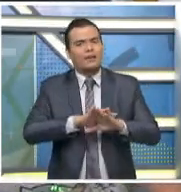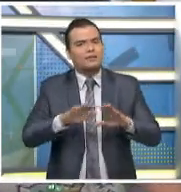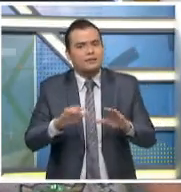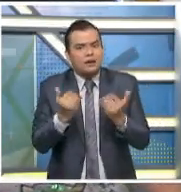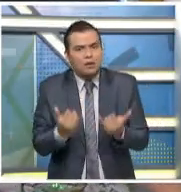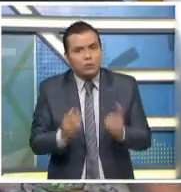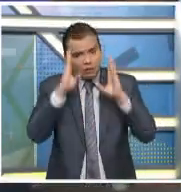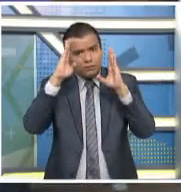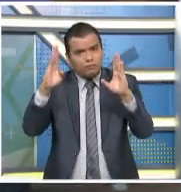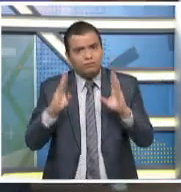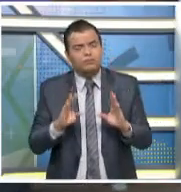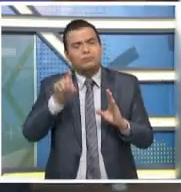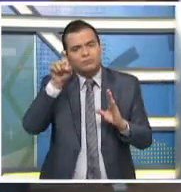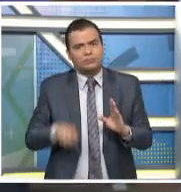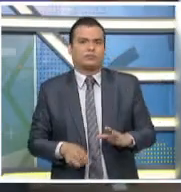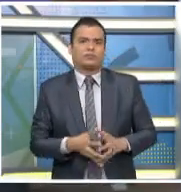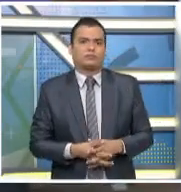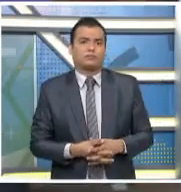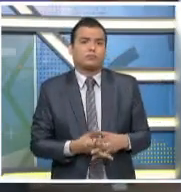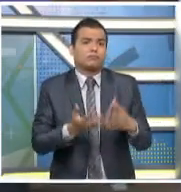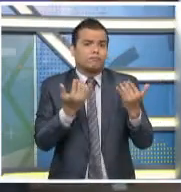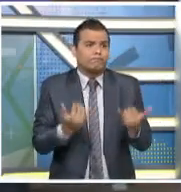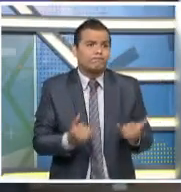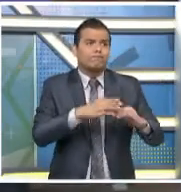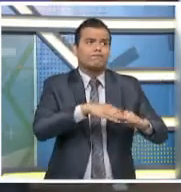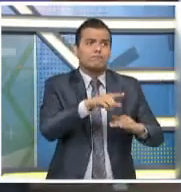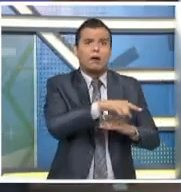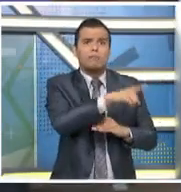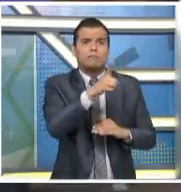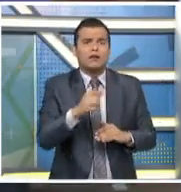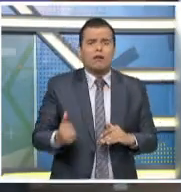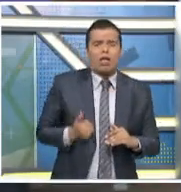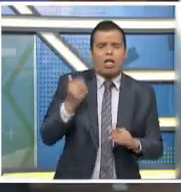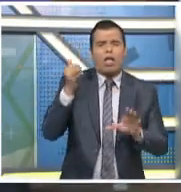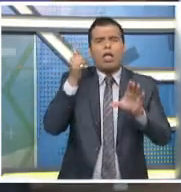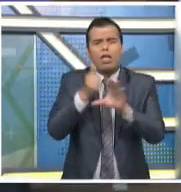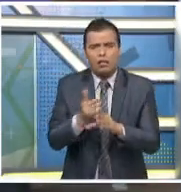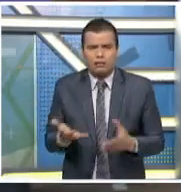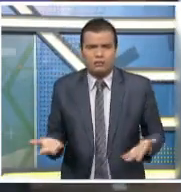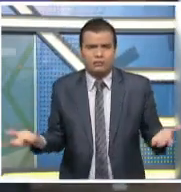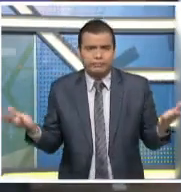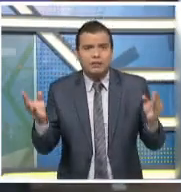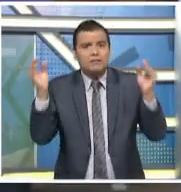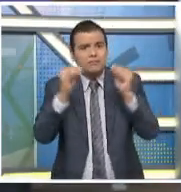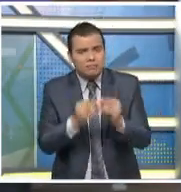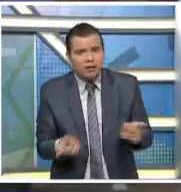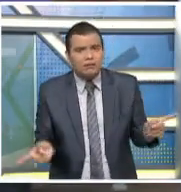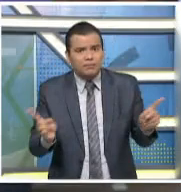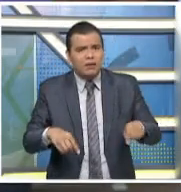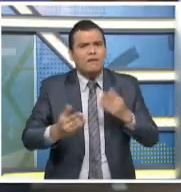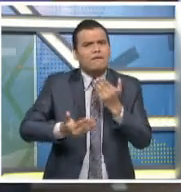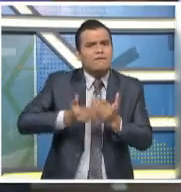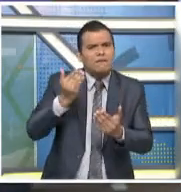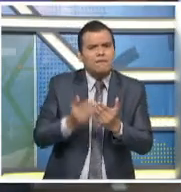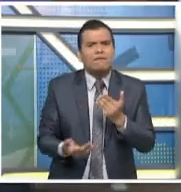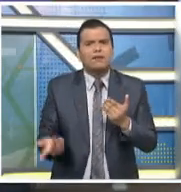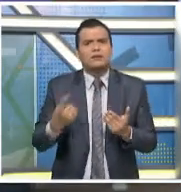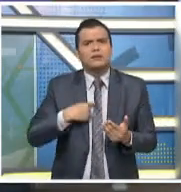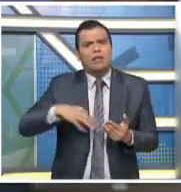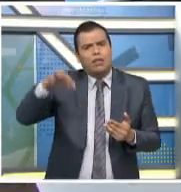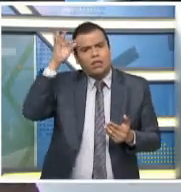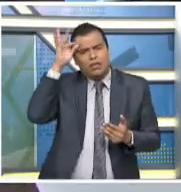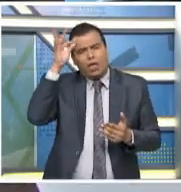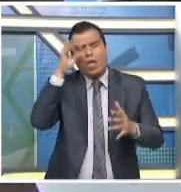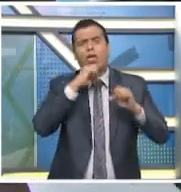Necesitamos más atención. Ahora estamos muy expuestos a violencia sexual, estamos muy expuestos a la